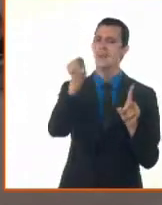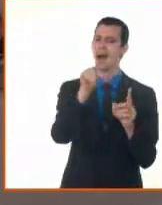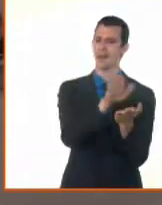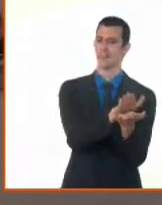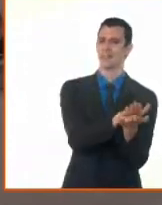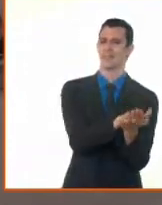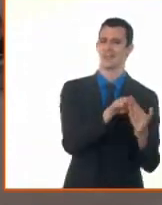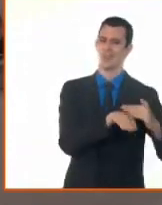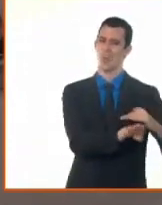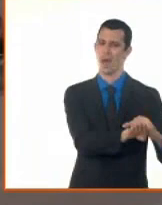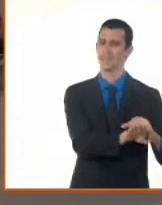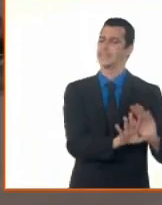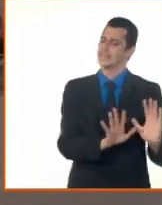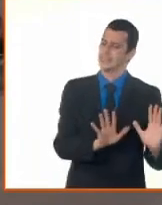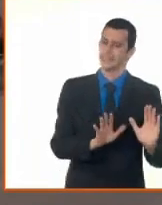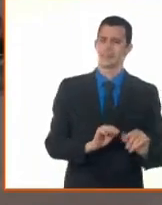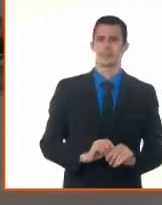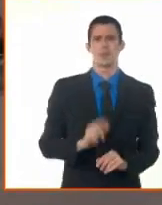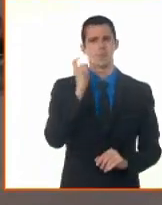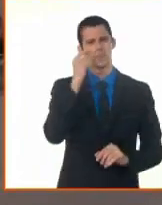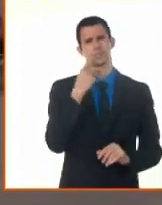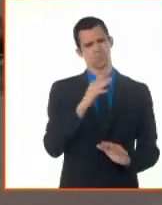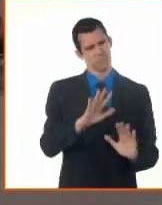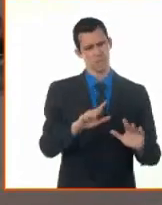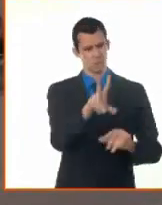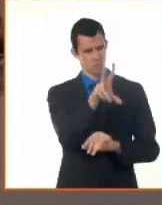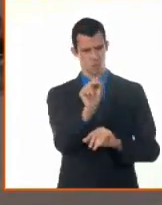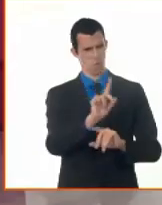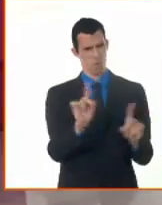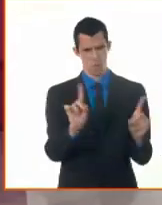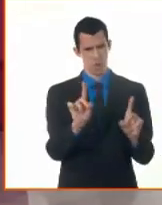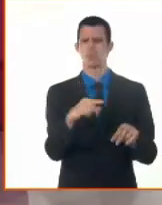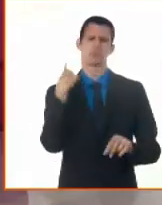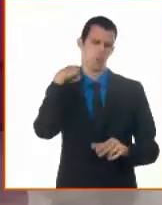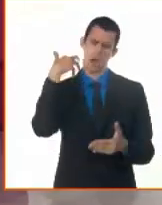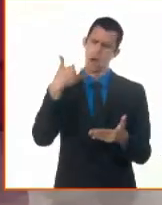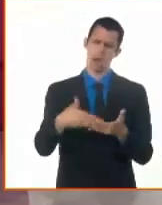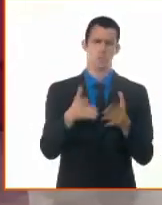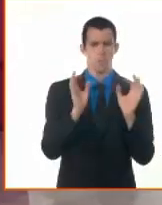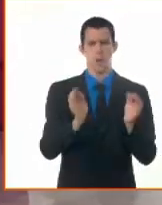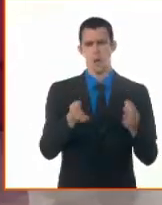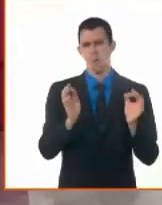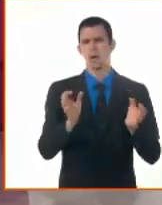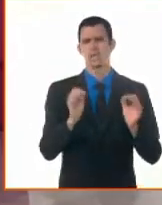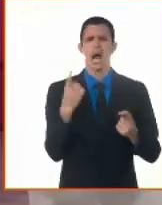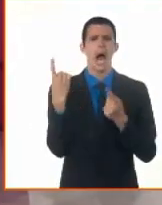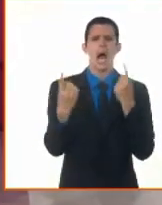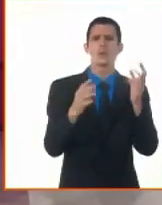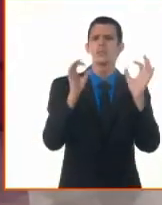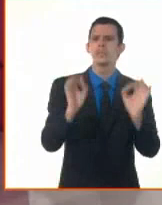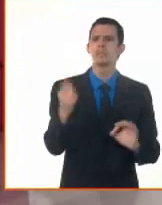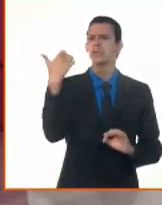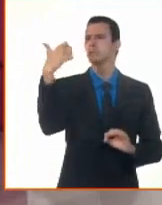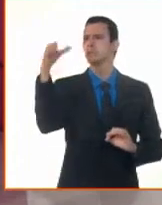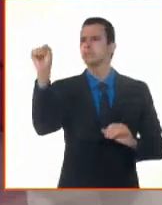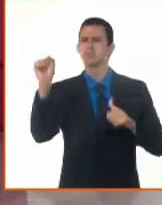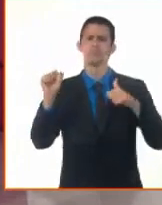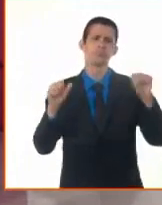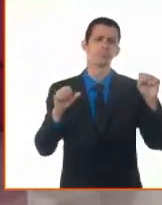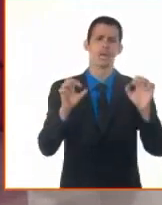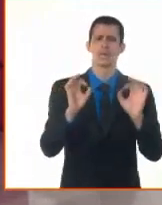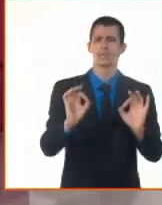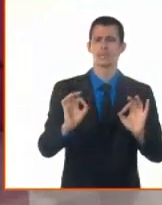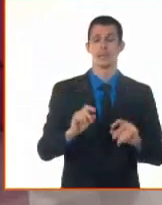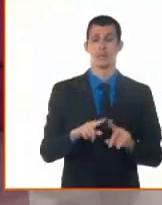tradicionalmente ha pasado también en las cumbres iberoamericanas y no es que se hable o no es que